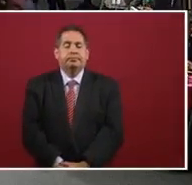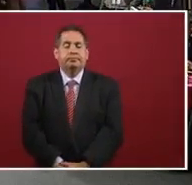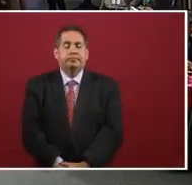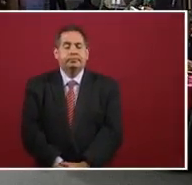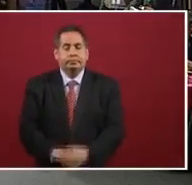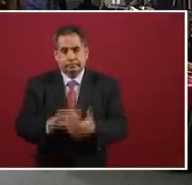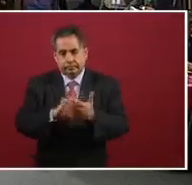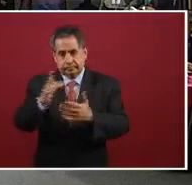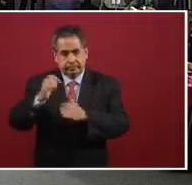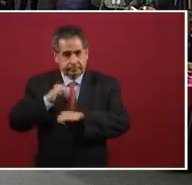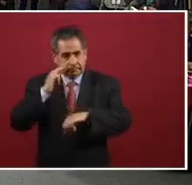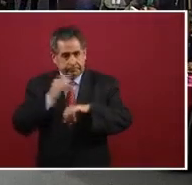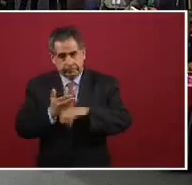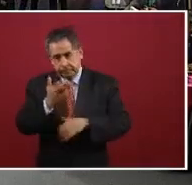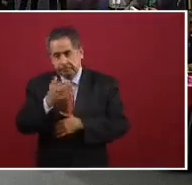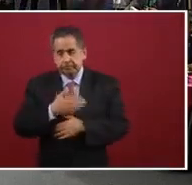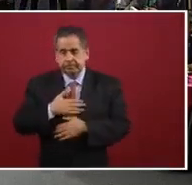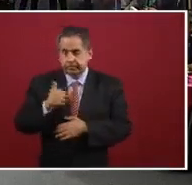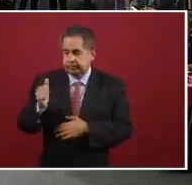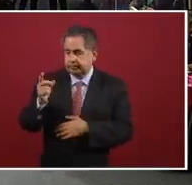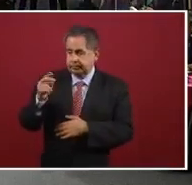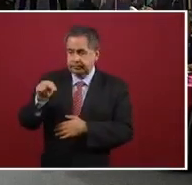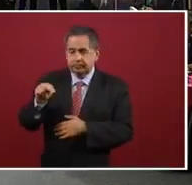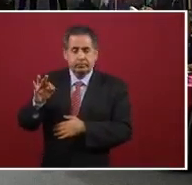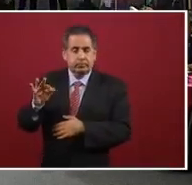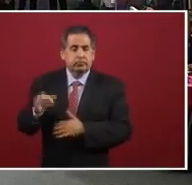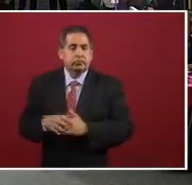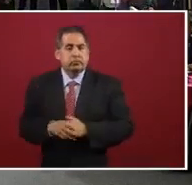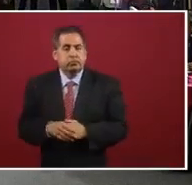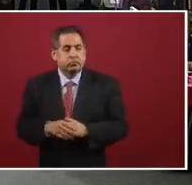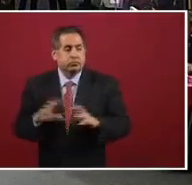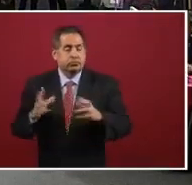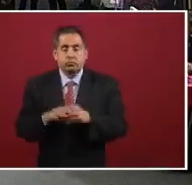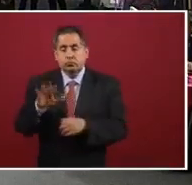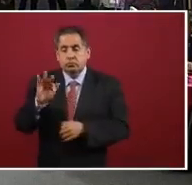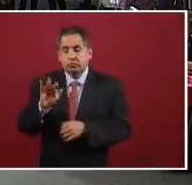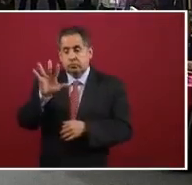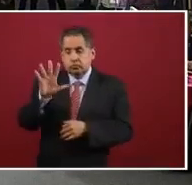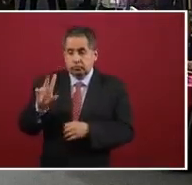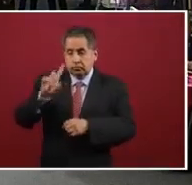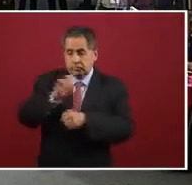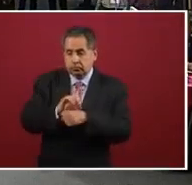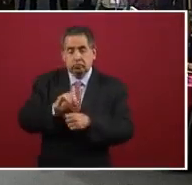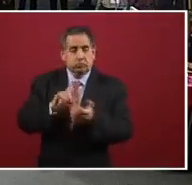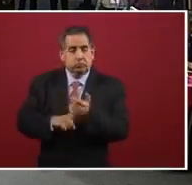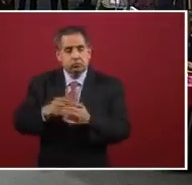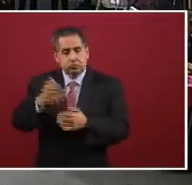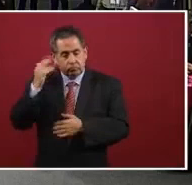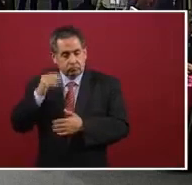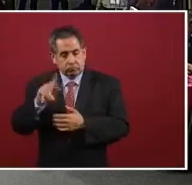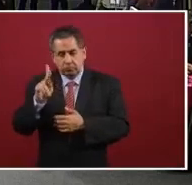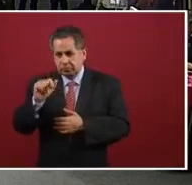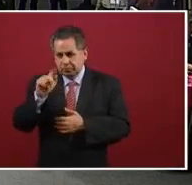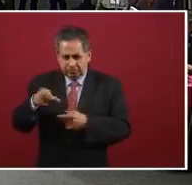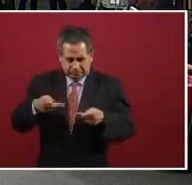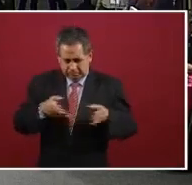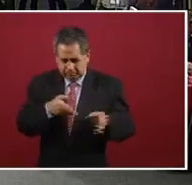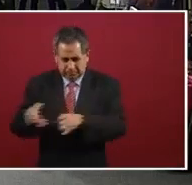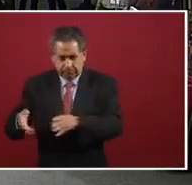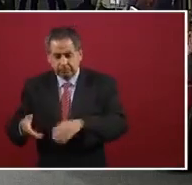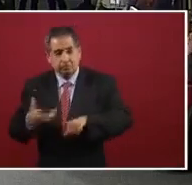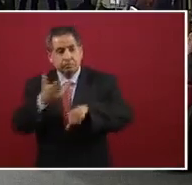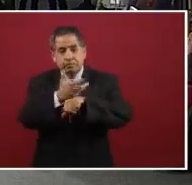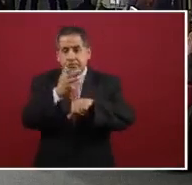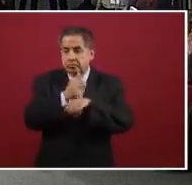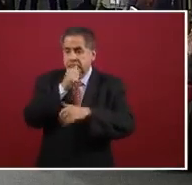Gracias, canciller Stephen Ochoa de N40. Han pasado ya 45 días, más de 45 días desde que se implementó este plan. Estados Unidos todavía